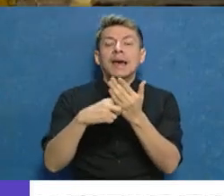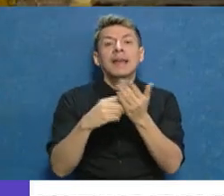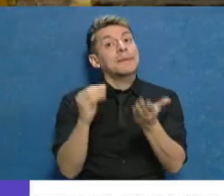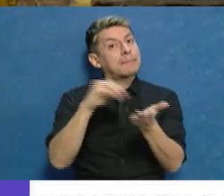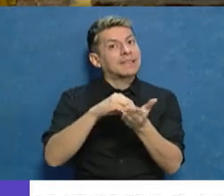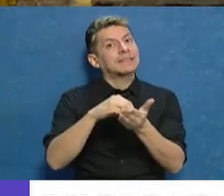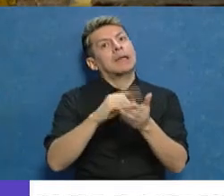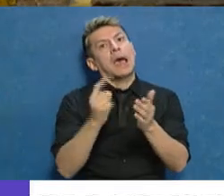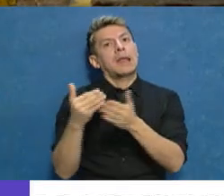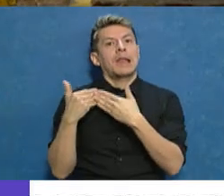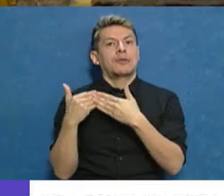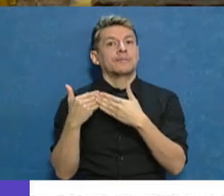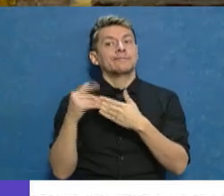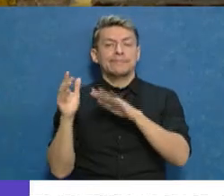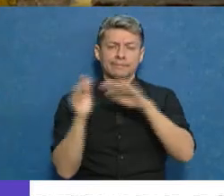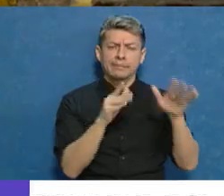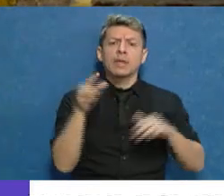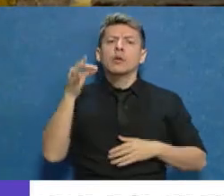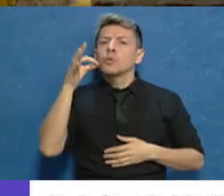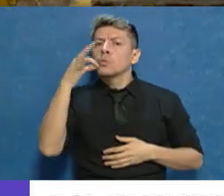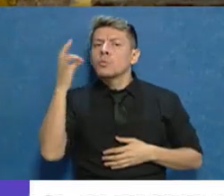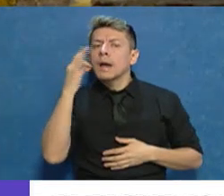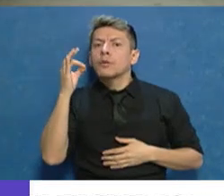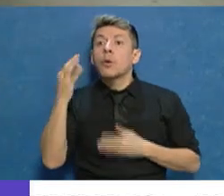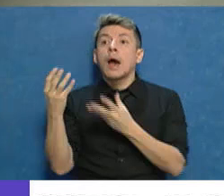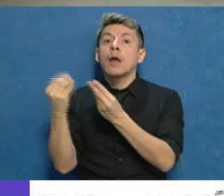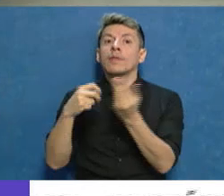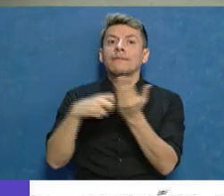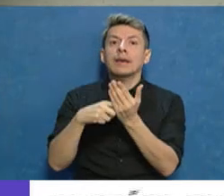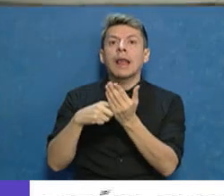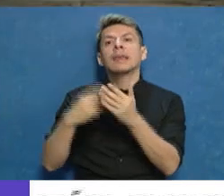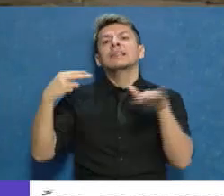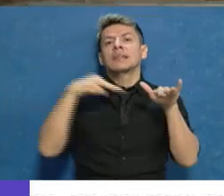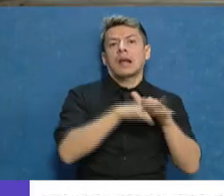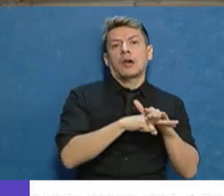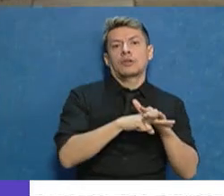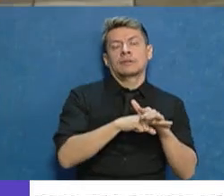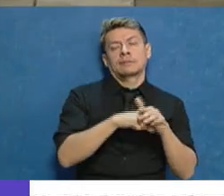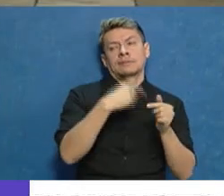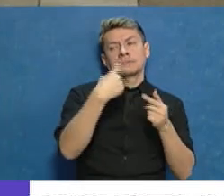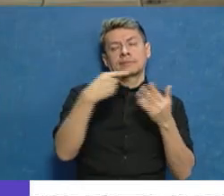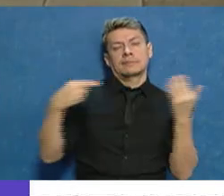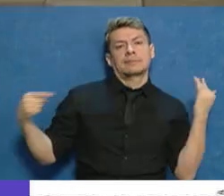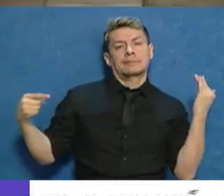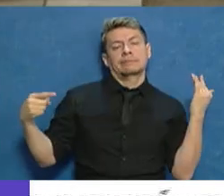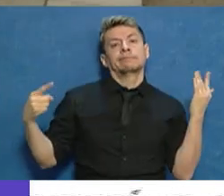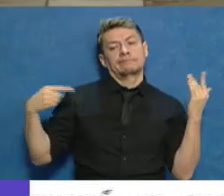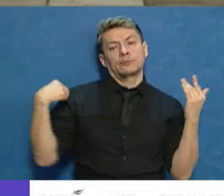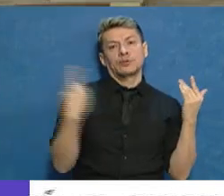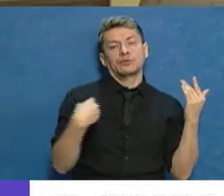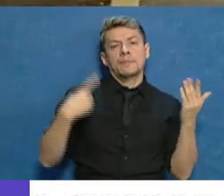en Tupungato tenemos un ayudante fiscal internado. De manera tal que estamos tomando todas las